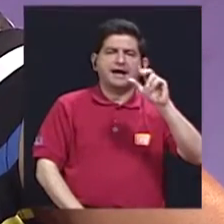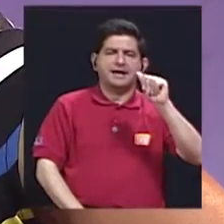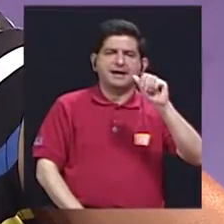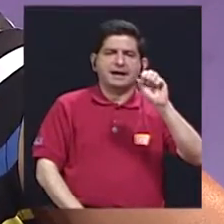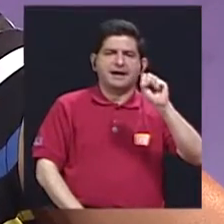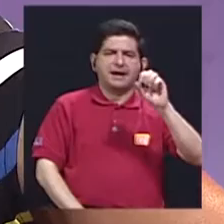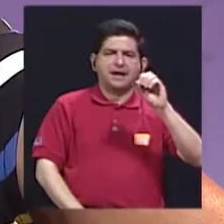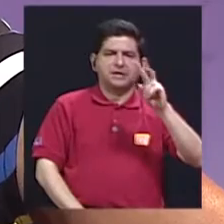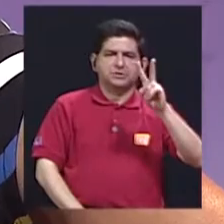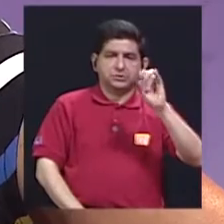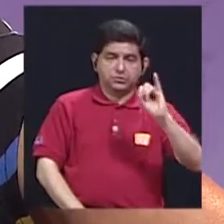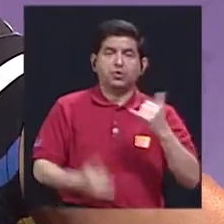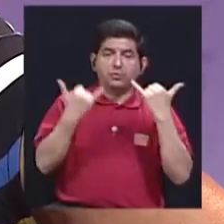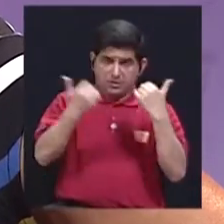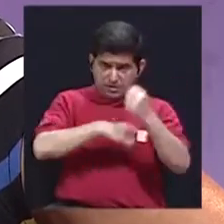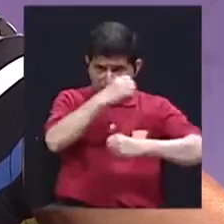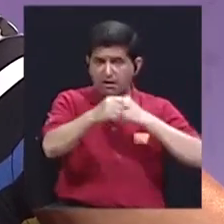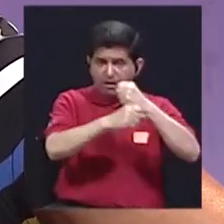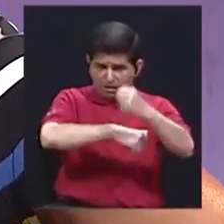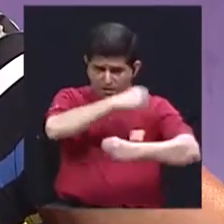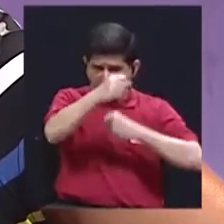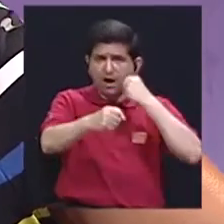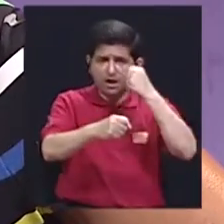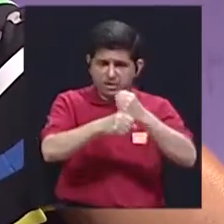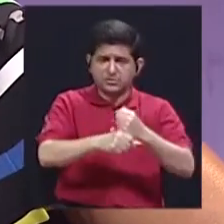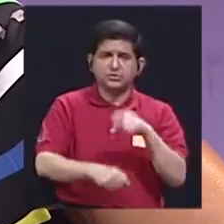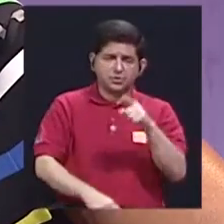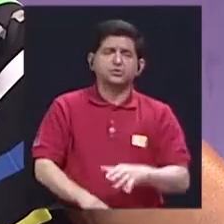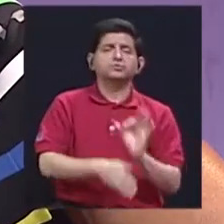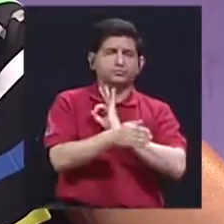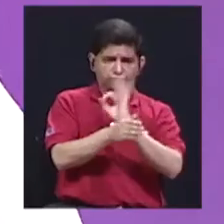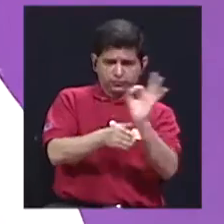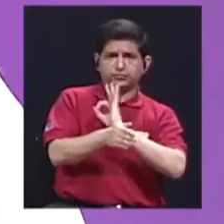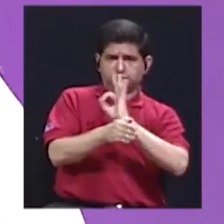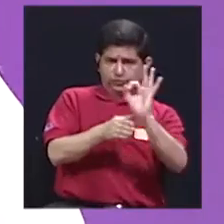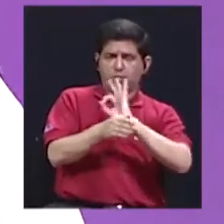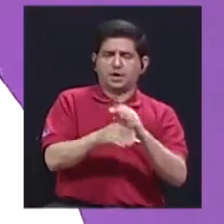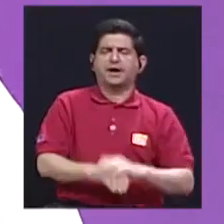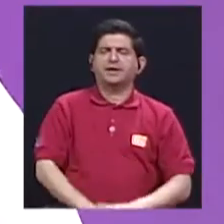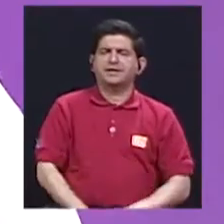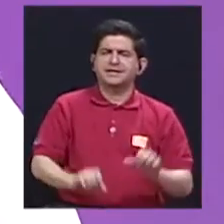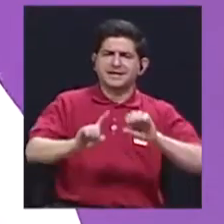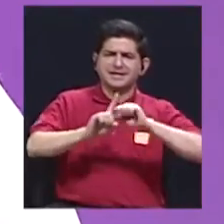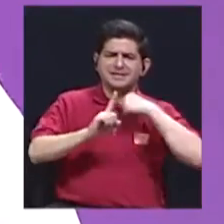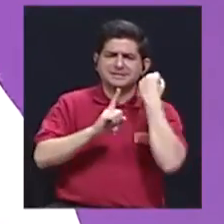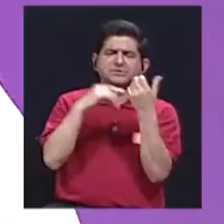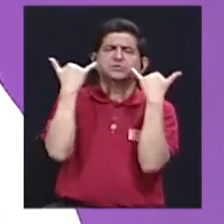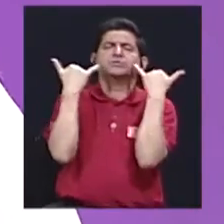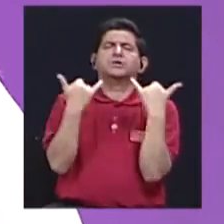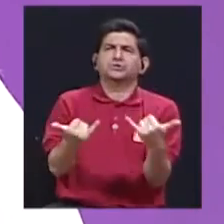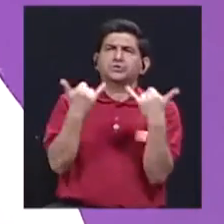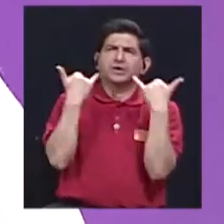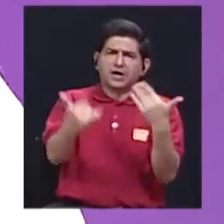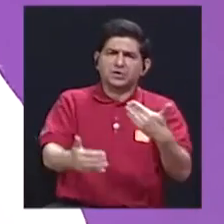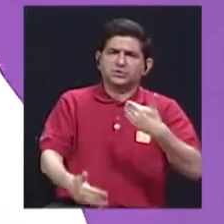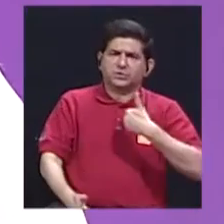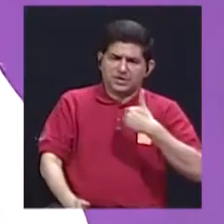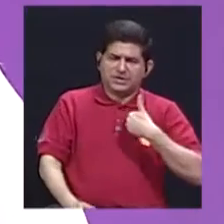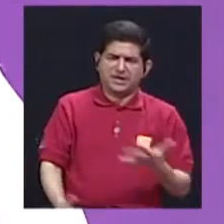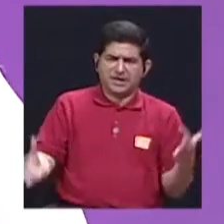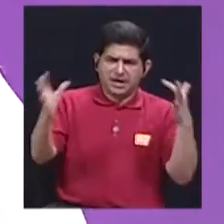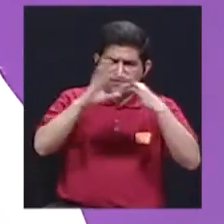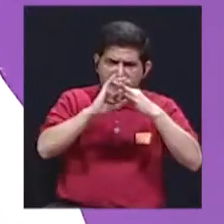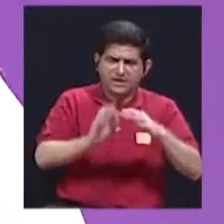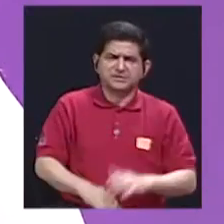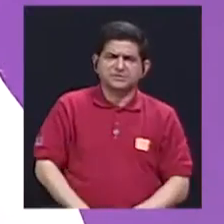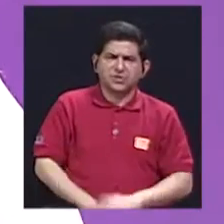tiene bastantes años de estar funcionando cuál es la situación actual en torno a